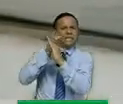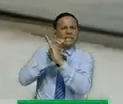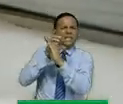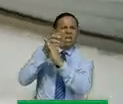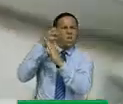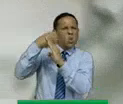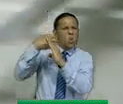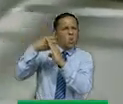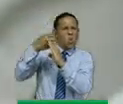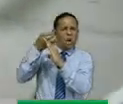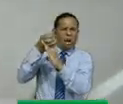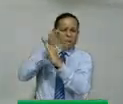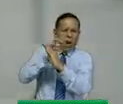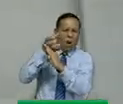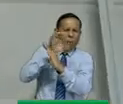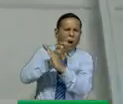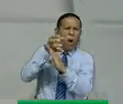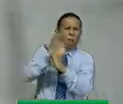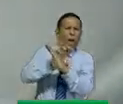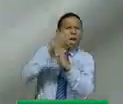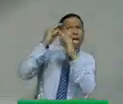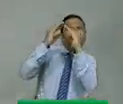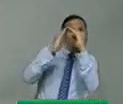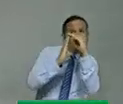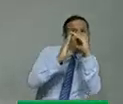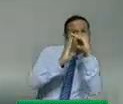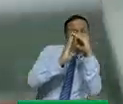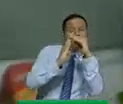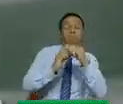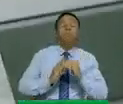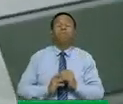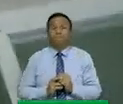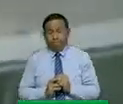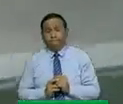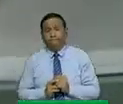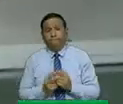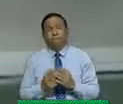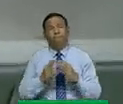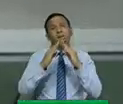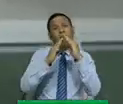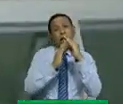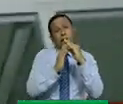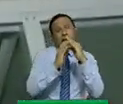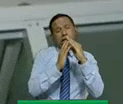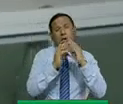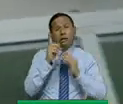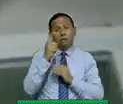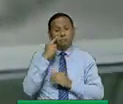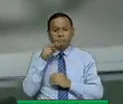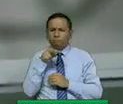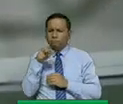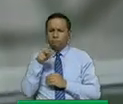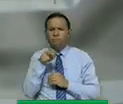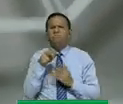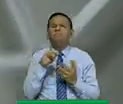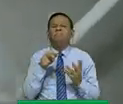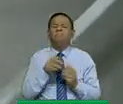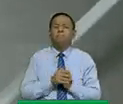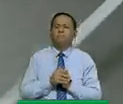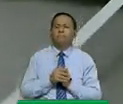todavía, algunas se encuentran en la parte superior, encima del techo, y lo que ustedes observan es cómo